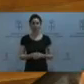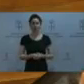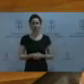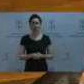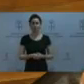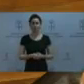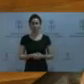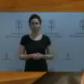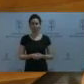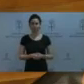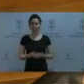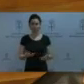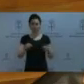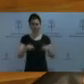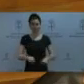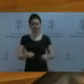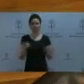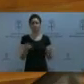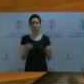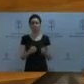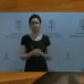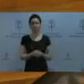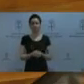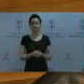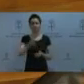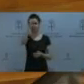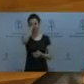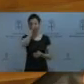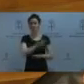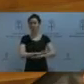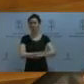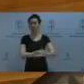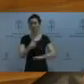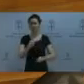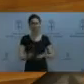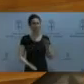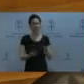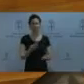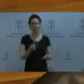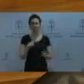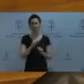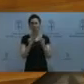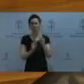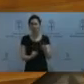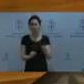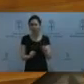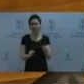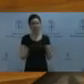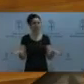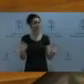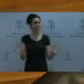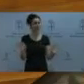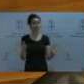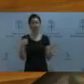es la posición de un Gobierno, que era lo que yo evaluaba. Yo no cuestionaba lo que estaba diciendo en aquel momento la ministra de